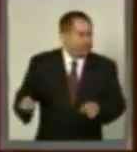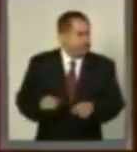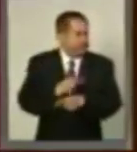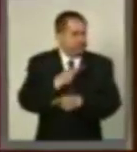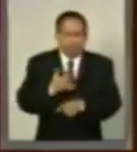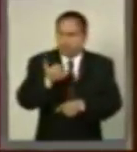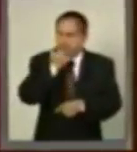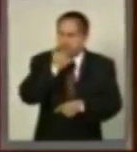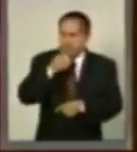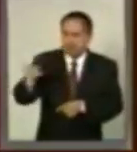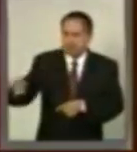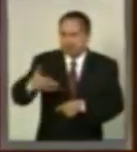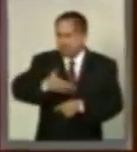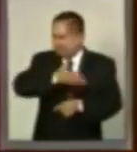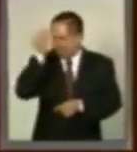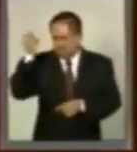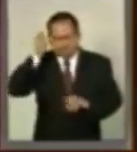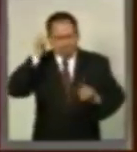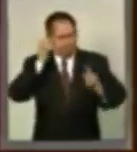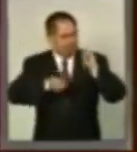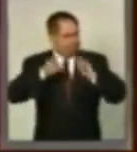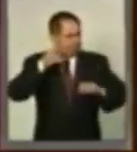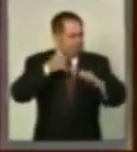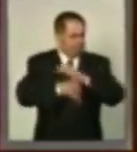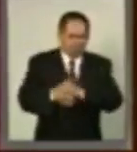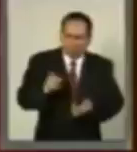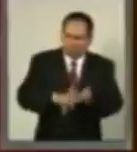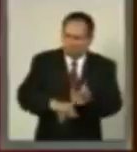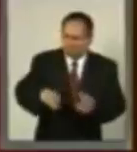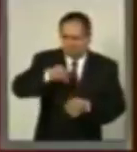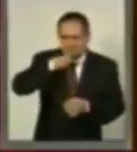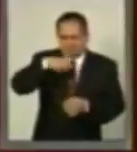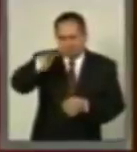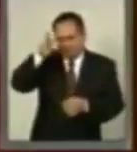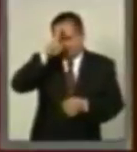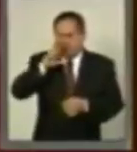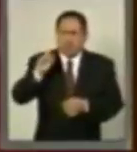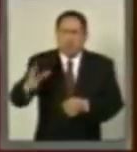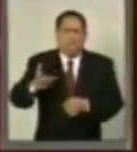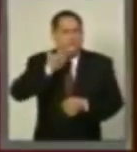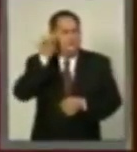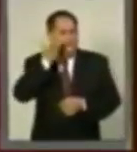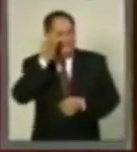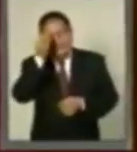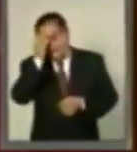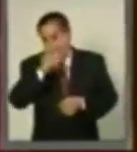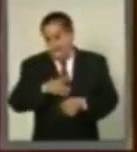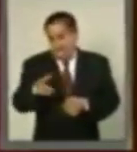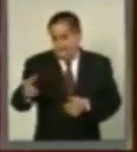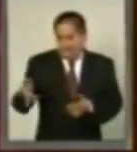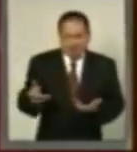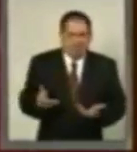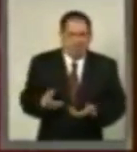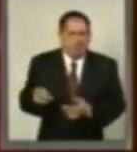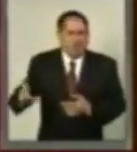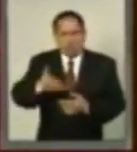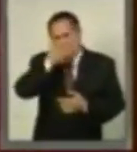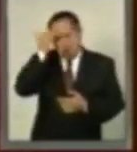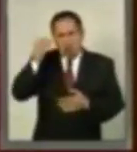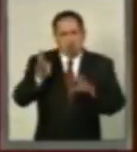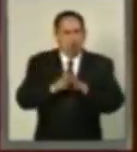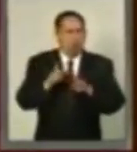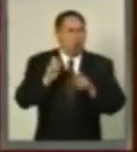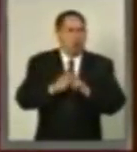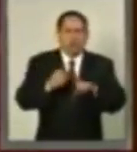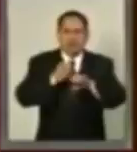desafortunadamente, es desconocimiento, ignorancia o mala intención para no conocer la autonomía